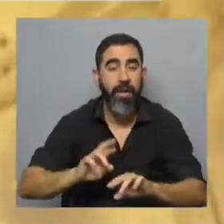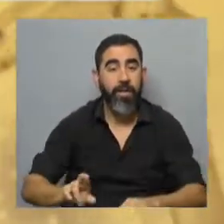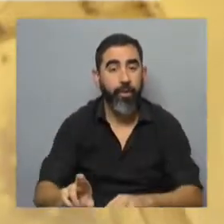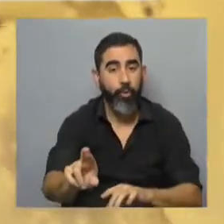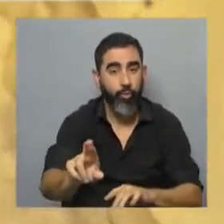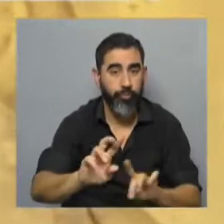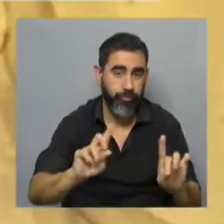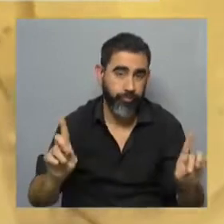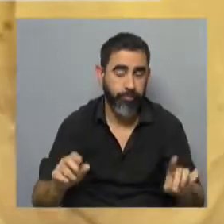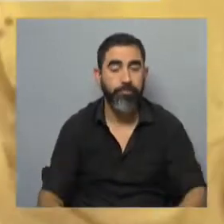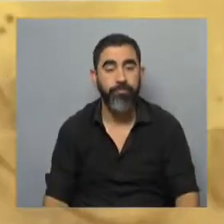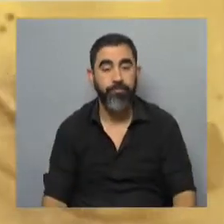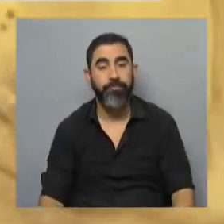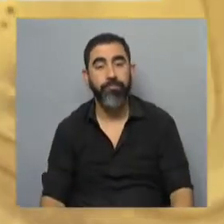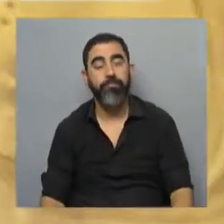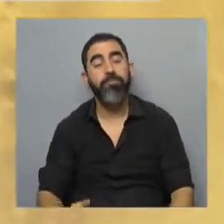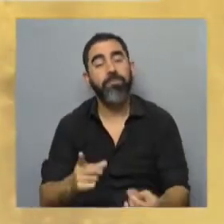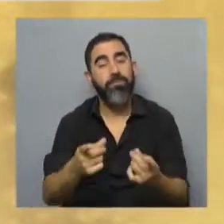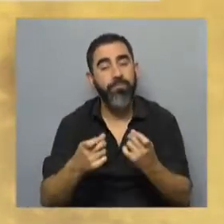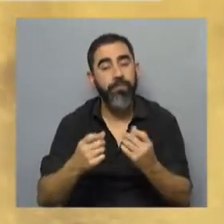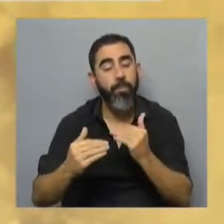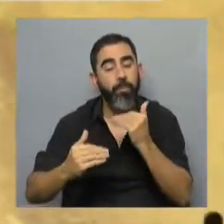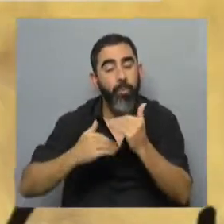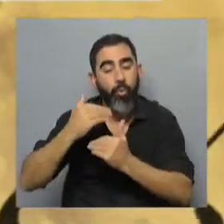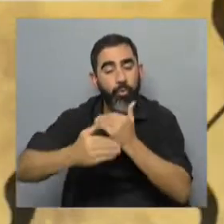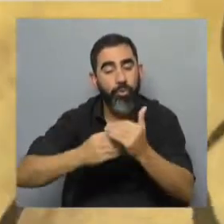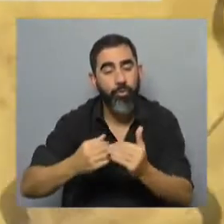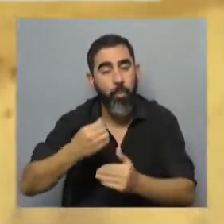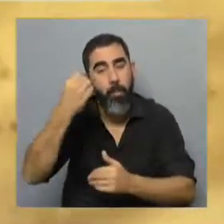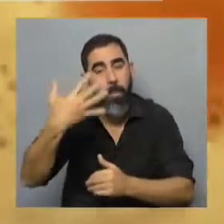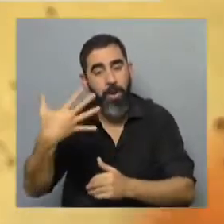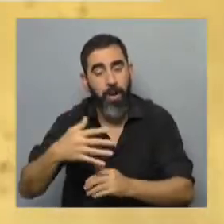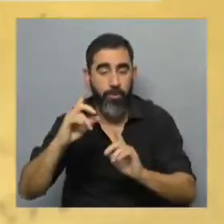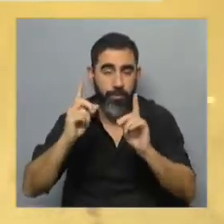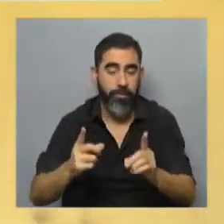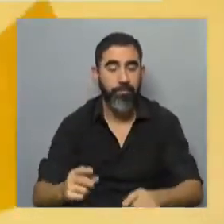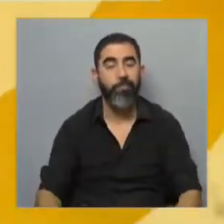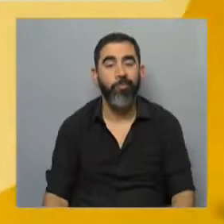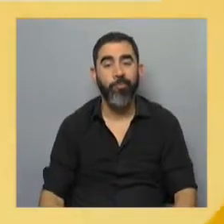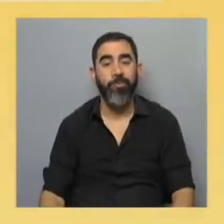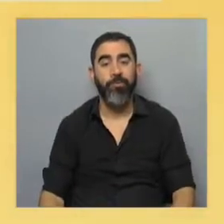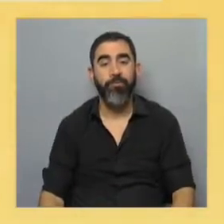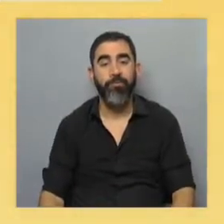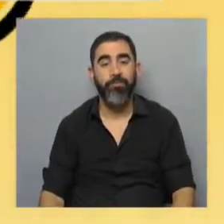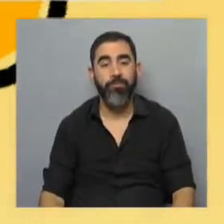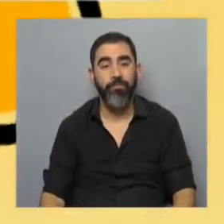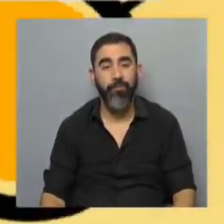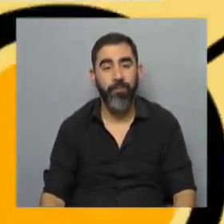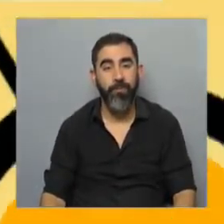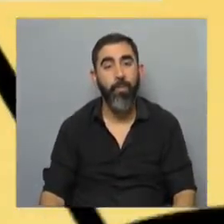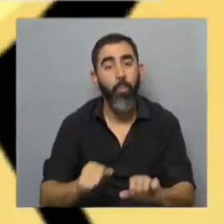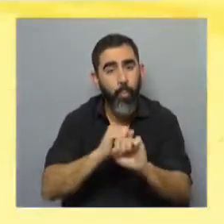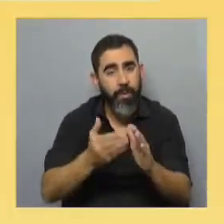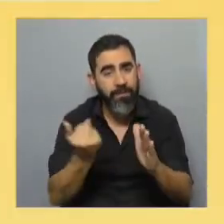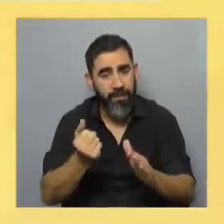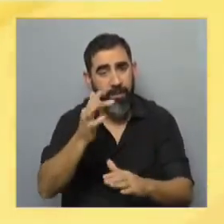¿no? Entonces, se necesitan otros niveles de procesamiento que tienen costos incrementales. Pero la mayor parte de los nutrientes... ¿Pero se puede sacar el fósforo? Sí, se